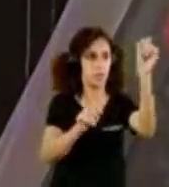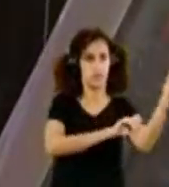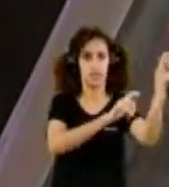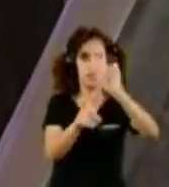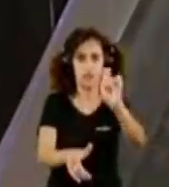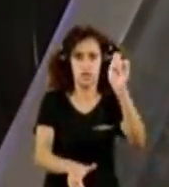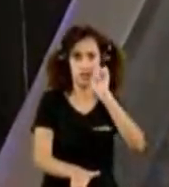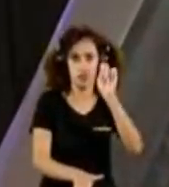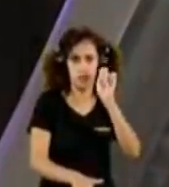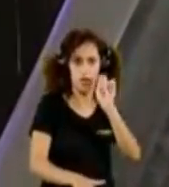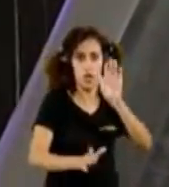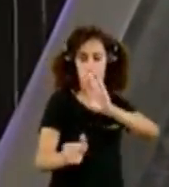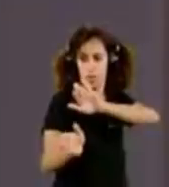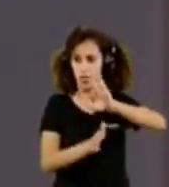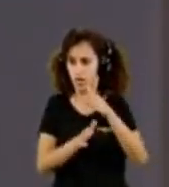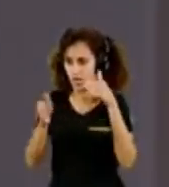ellos son